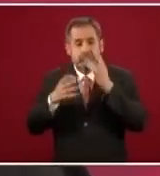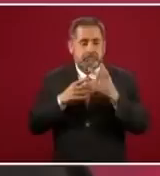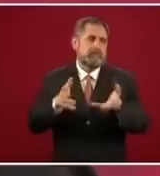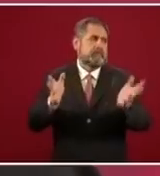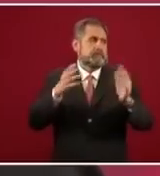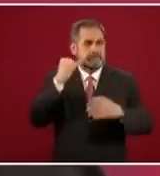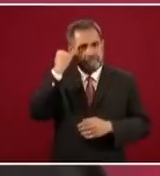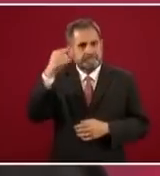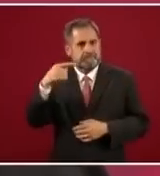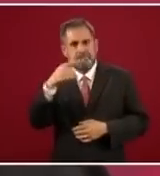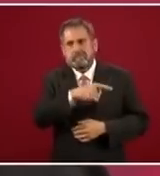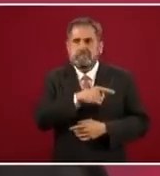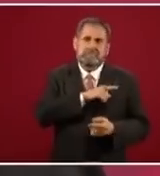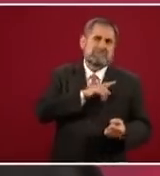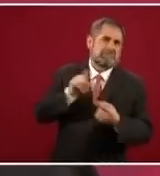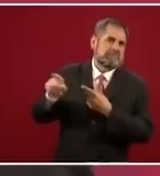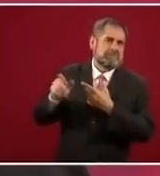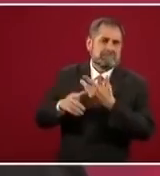imagínense,